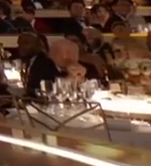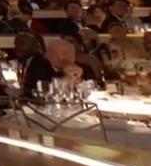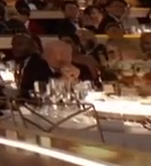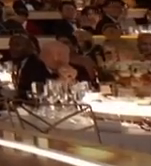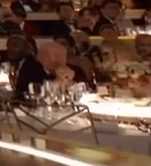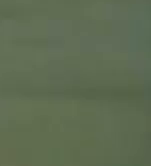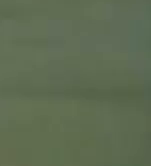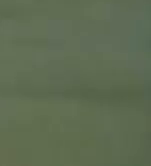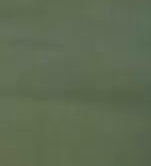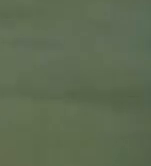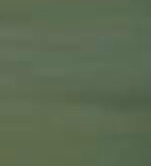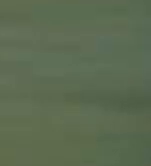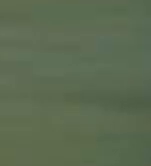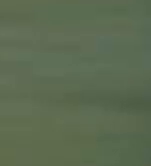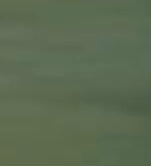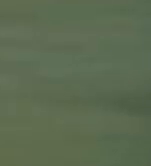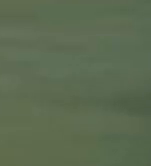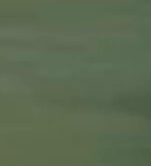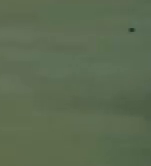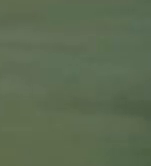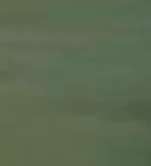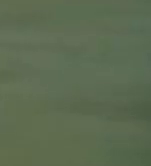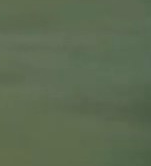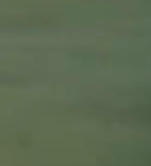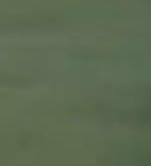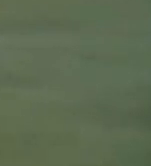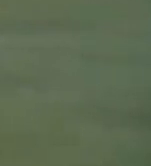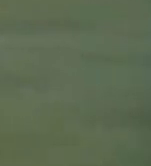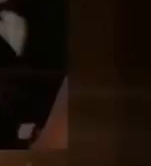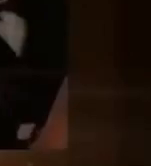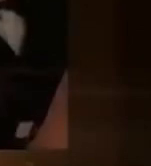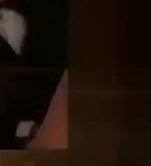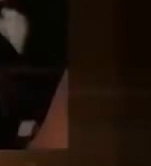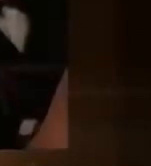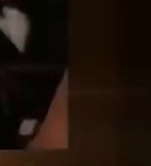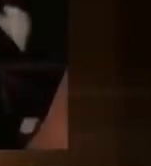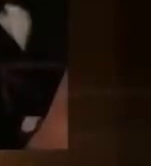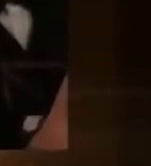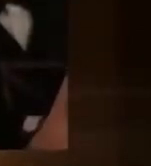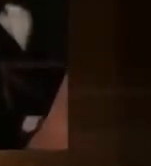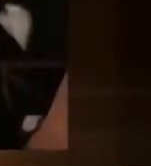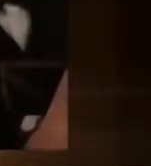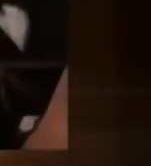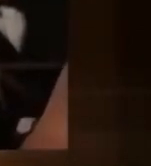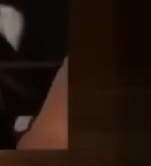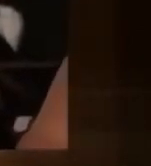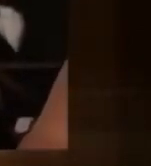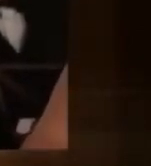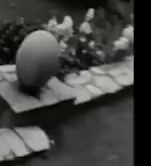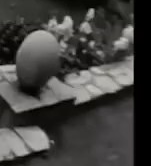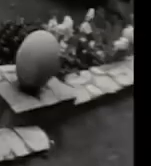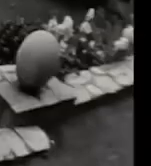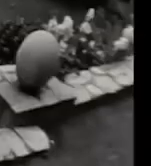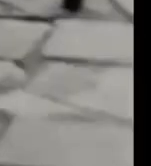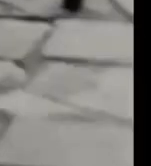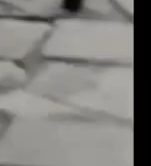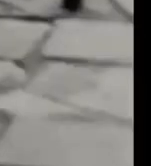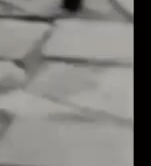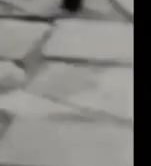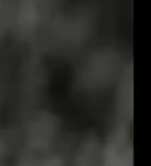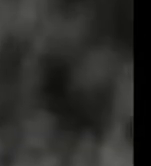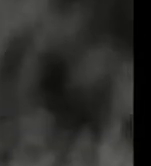una película con What Was I Made For, de Billie Eilish o Phineas O'Connell. Yorgos Lanthimos, con su película Poor Things, obtuvo el Globo de Oro a